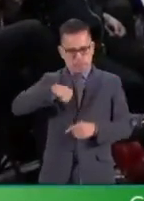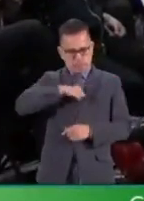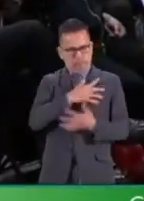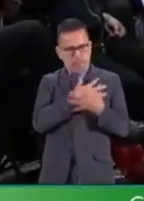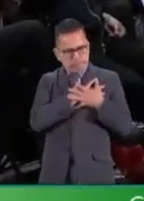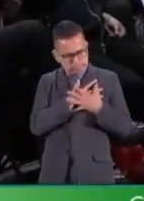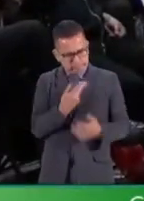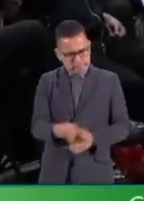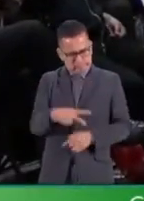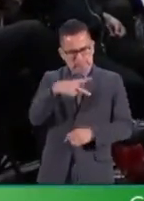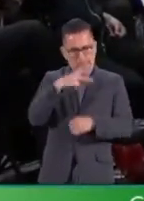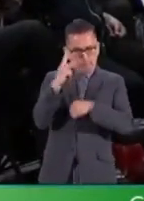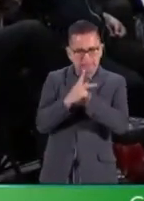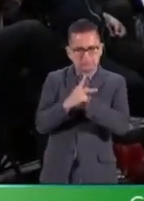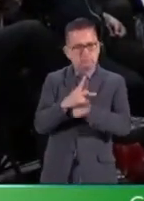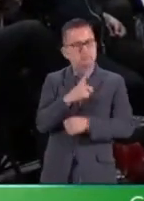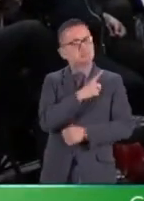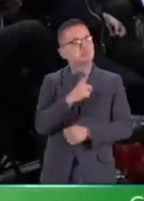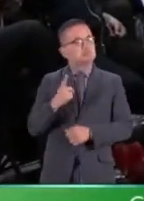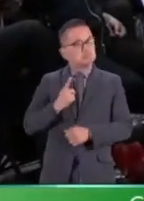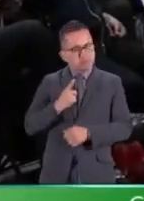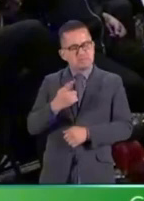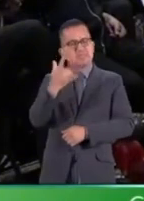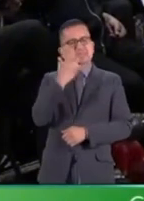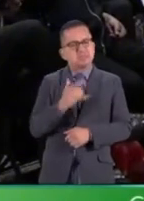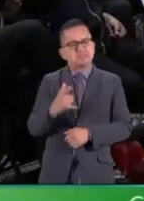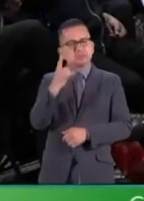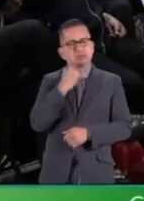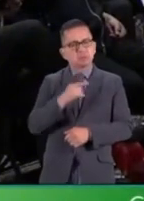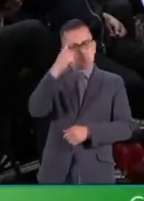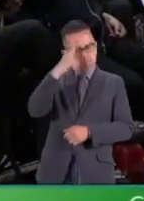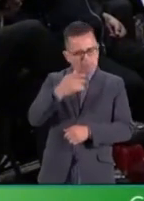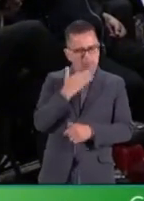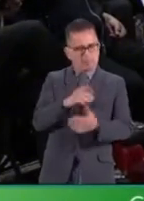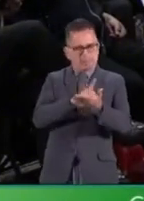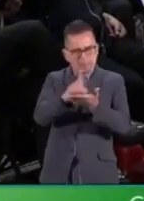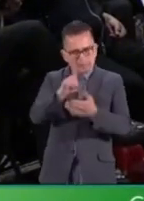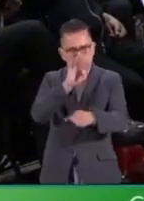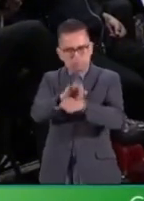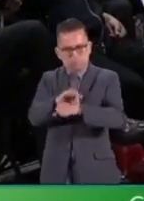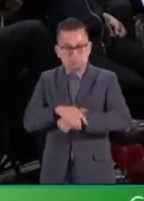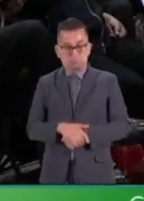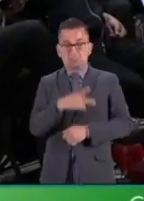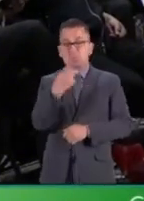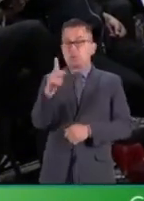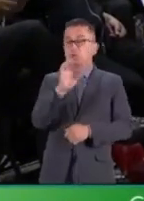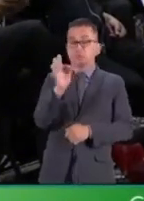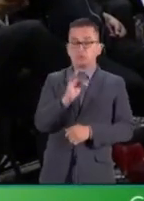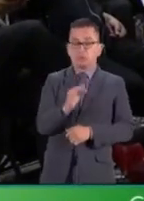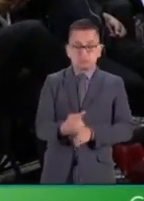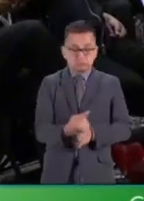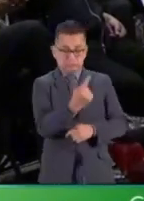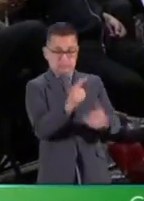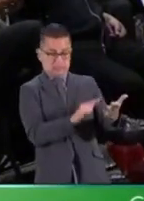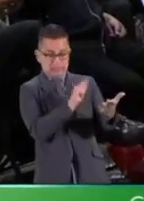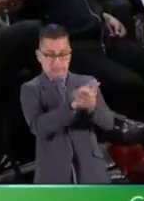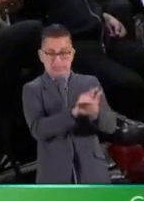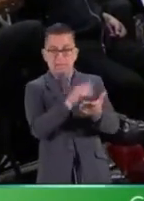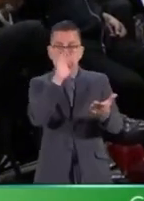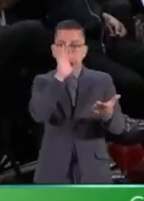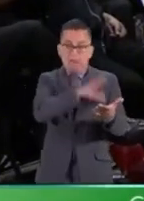el derecho, pero el día que encontremos, como hoy, leyes arbitrarias, regresivas